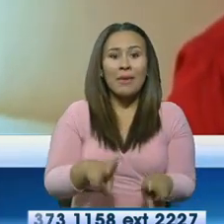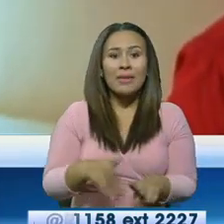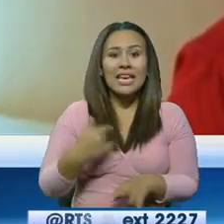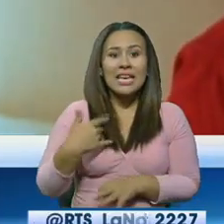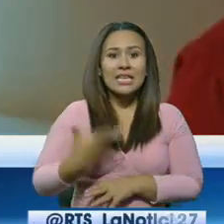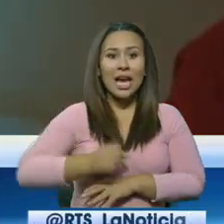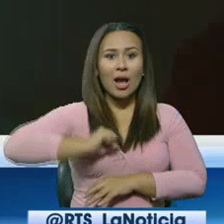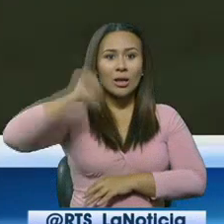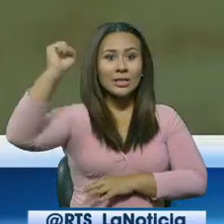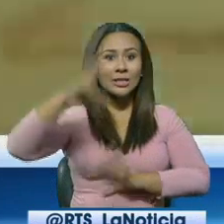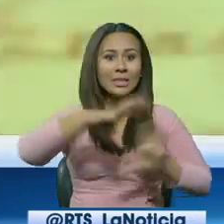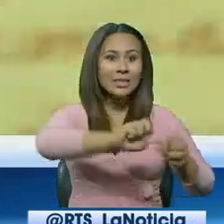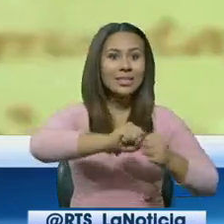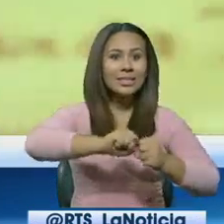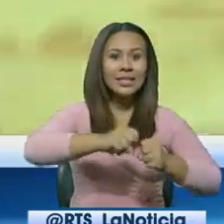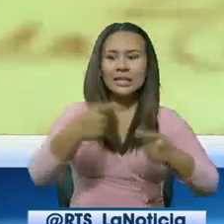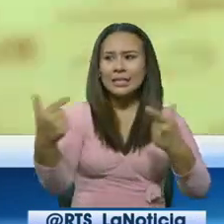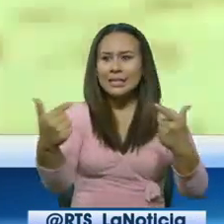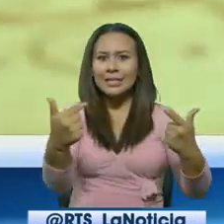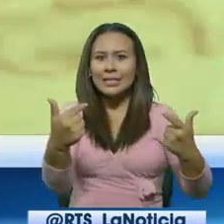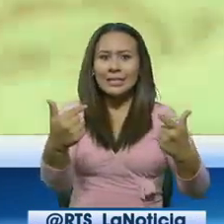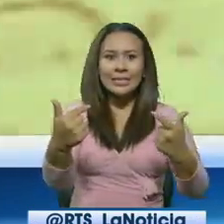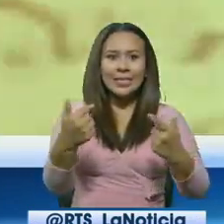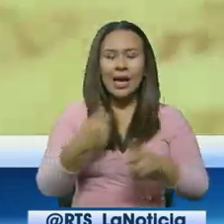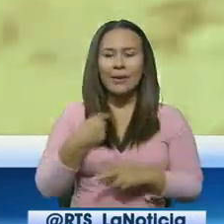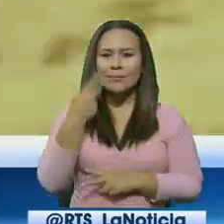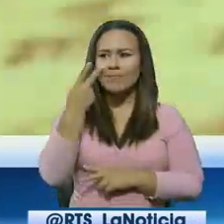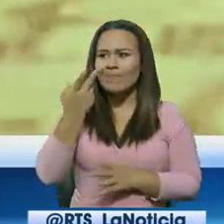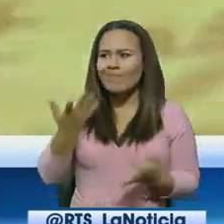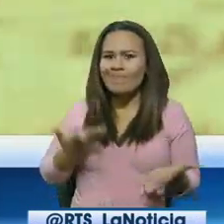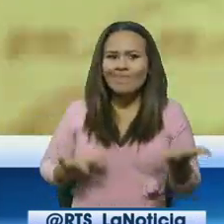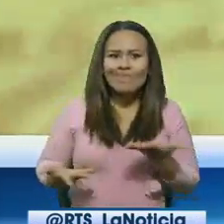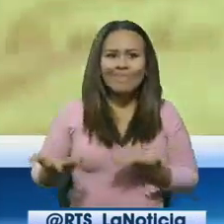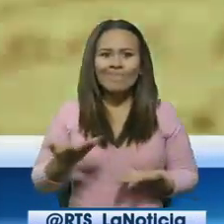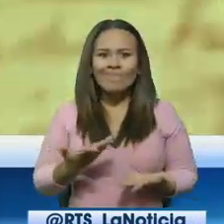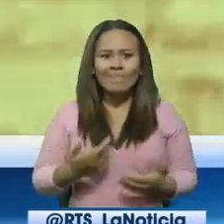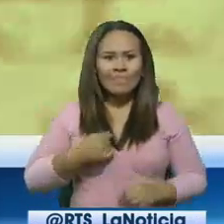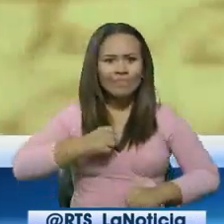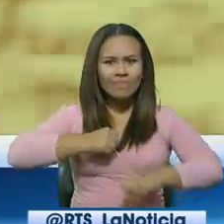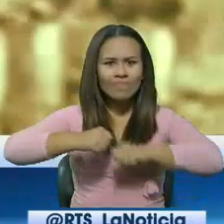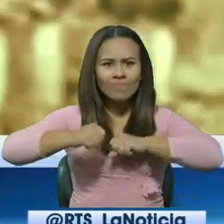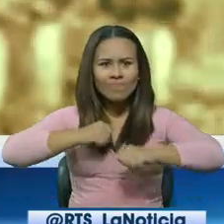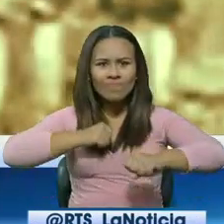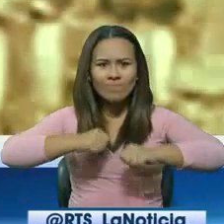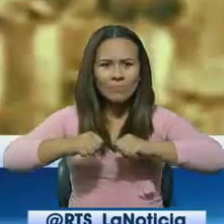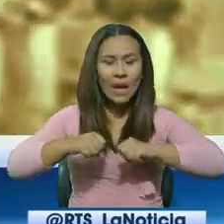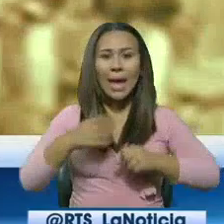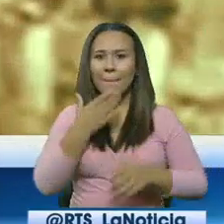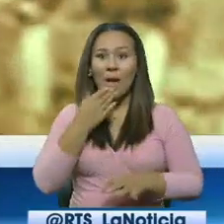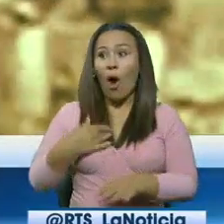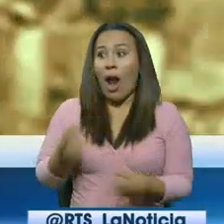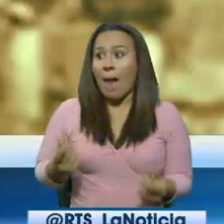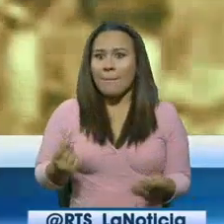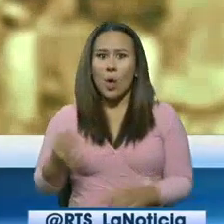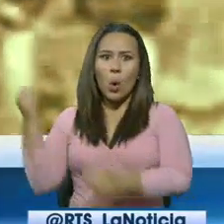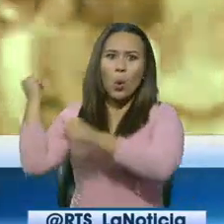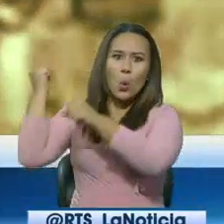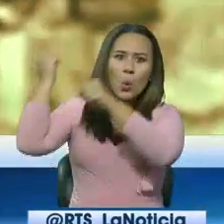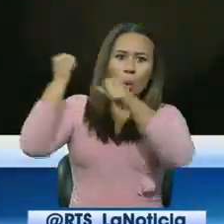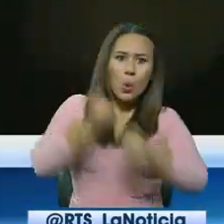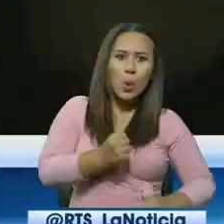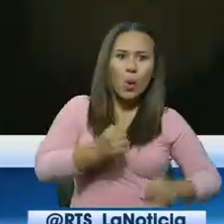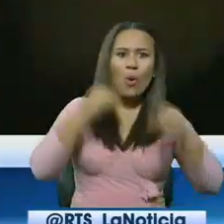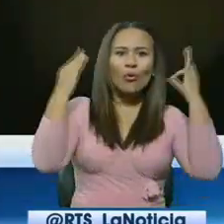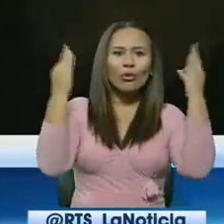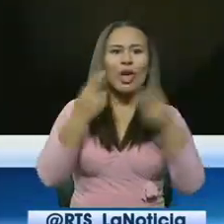por Pedro de Alvarado. Es entonces que ante el panorama, apurados hacen el ejercicio de la fundación de la ciudad, con el nombre de